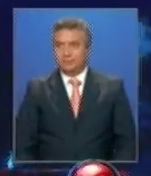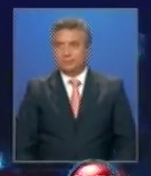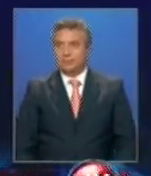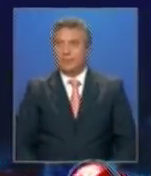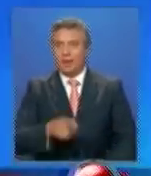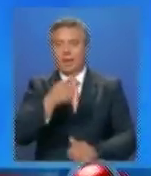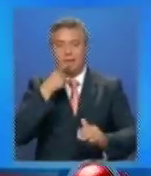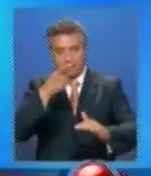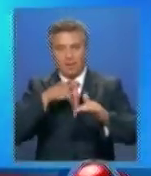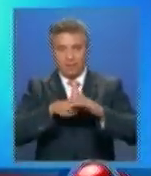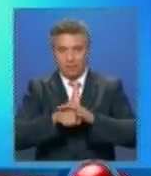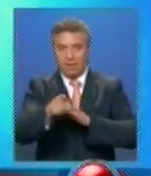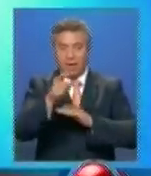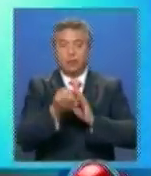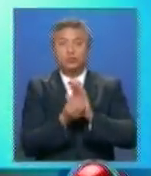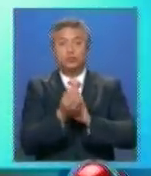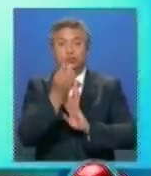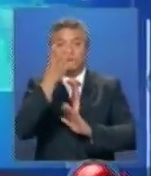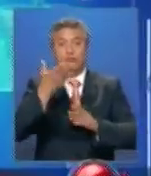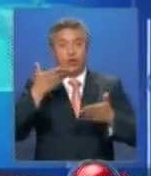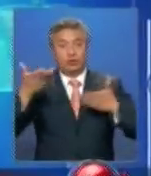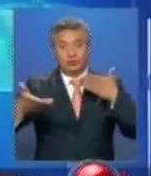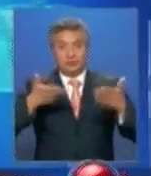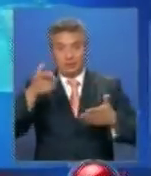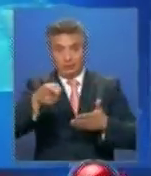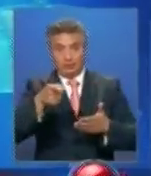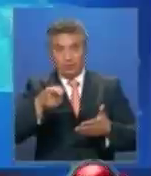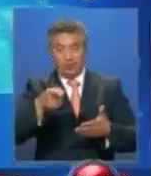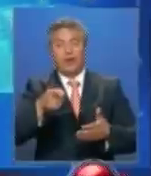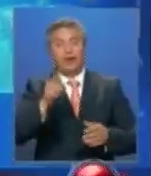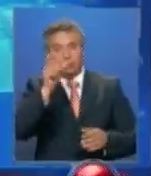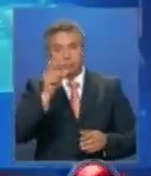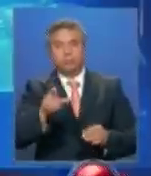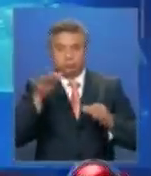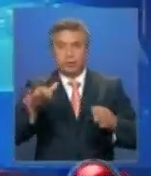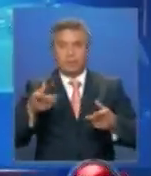Las entradas para el nuevo concierto de Alejandro Sanz se podrán adquirir